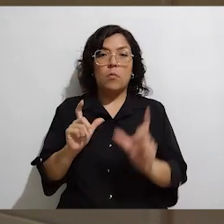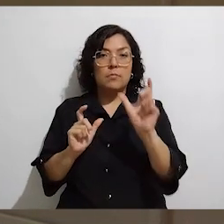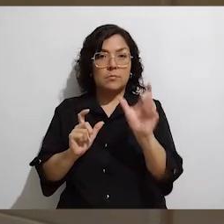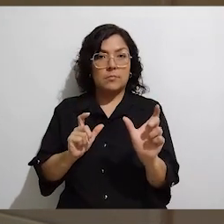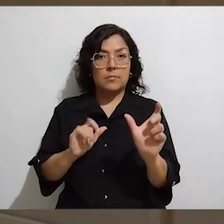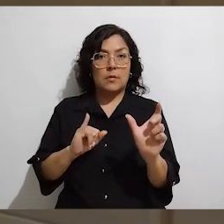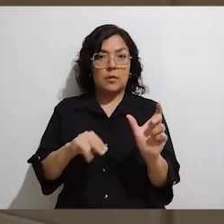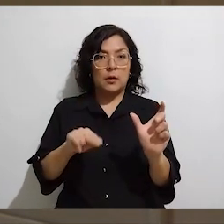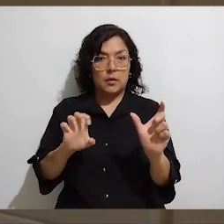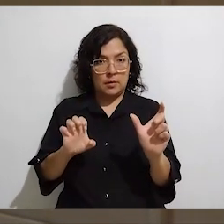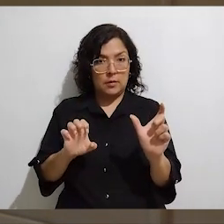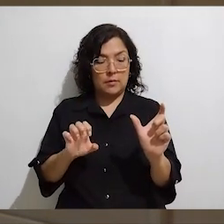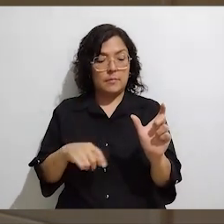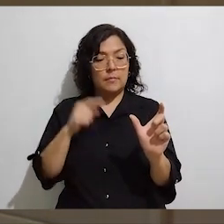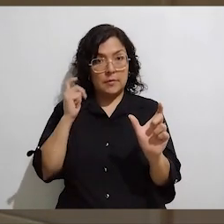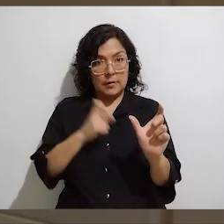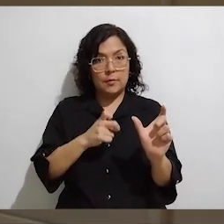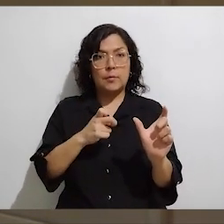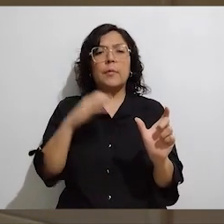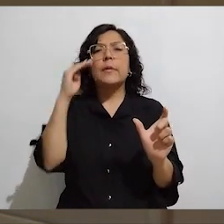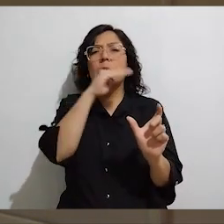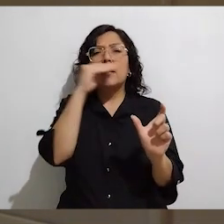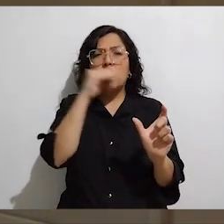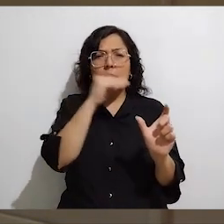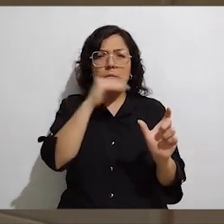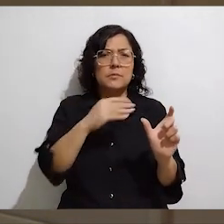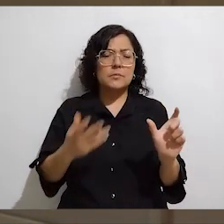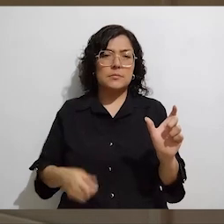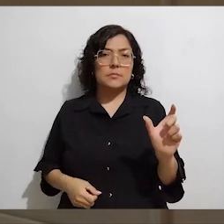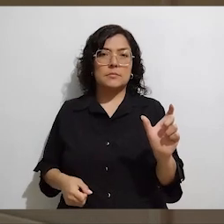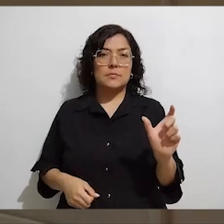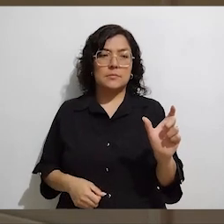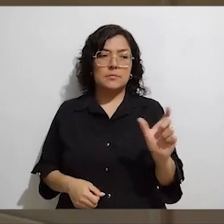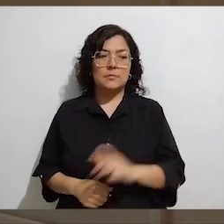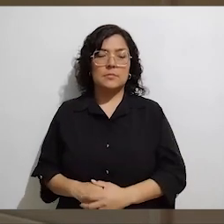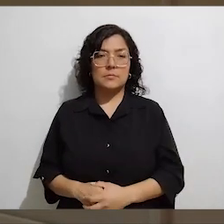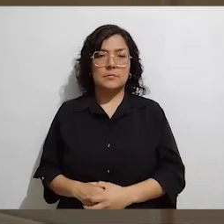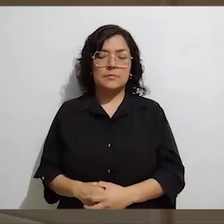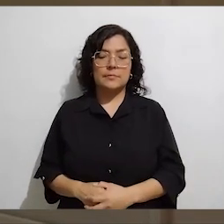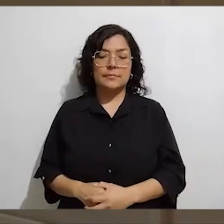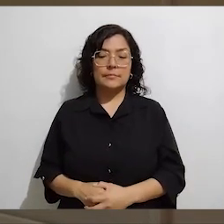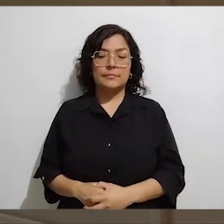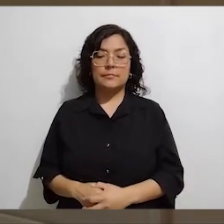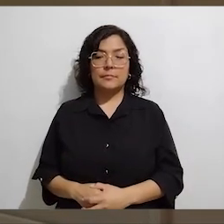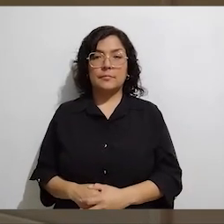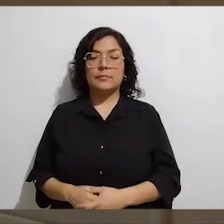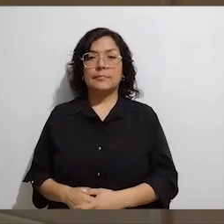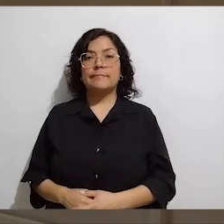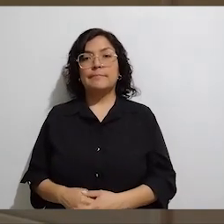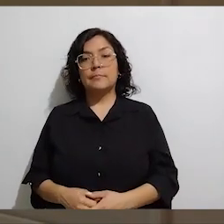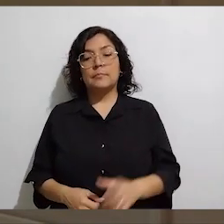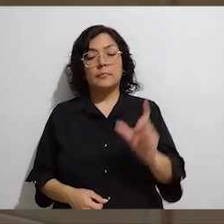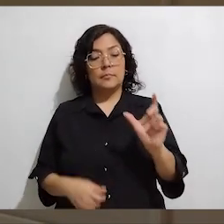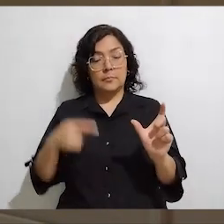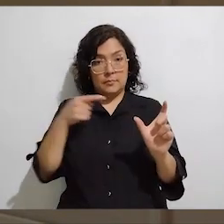para votar con fotografía, que es gratuita, que no cuesta, tiene, más allá de la función de servir como un medio de